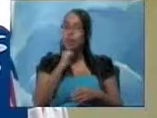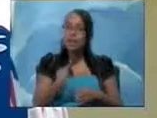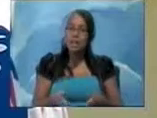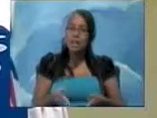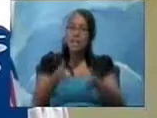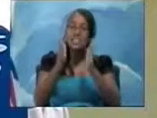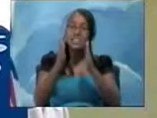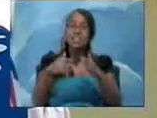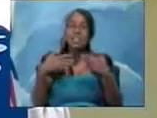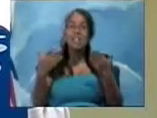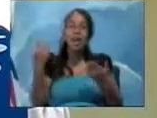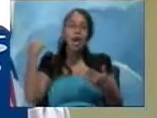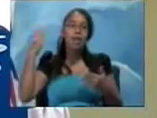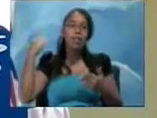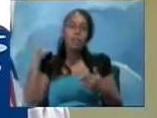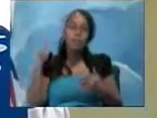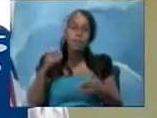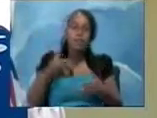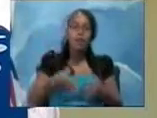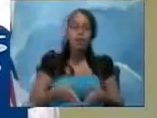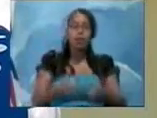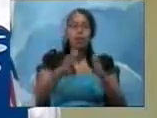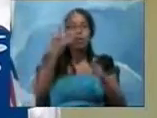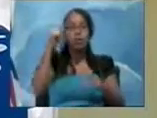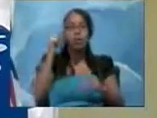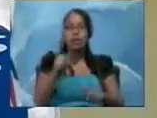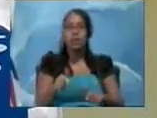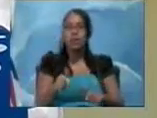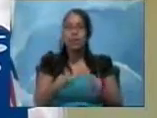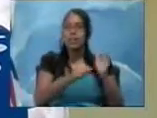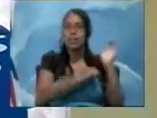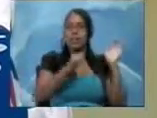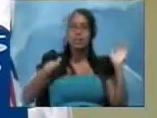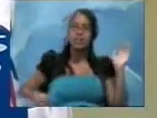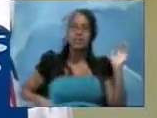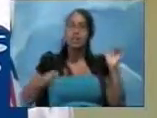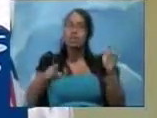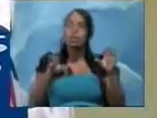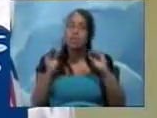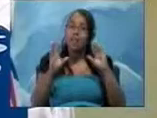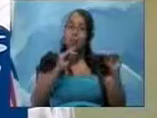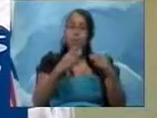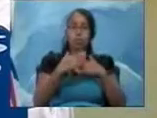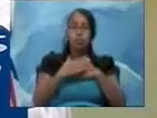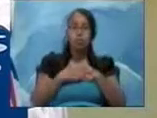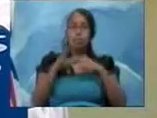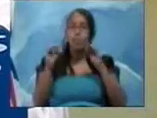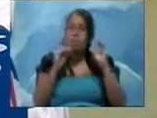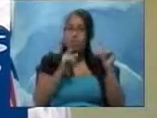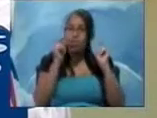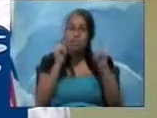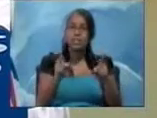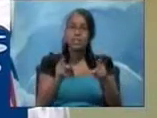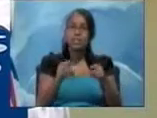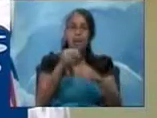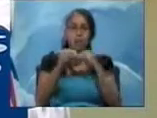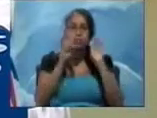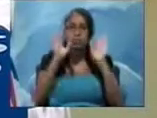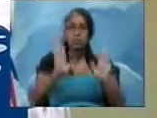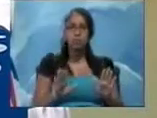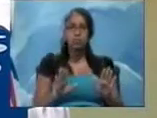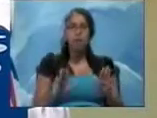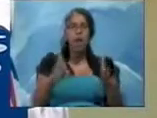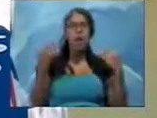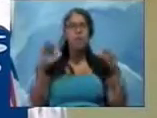antigua y andad por él el Señor te está hablando me está hablando a mí hoy que hagamos un alto a veces producto